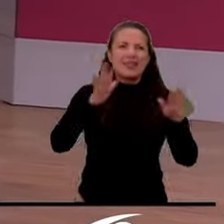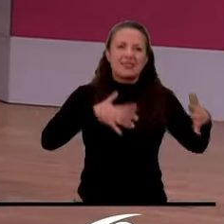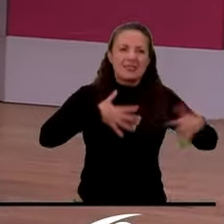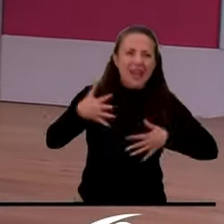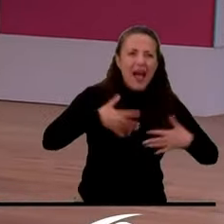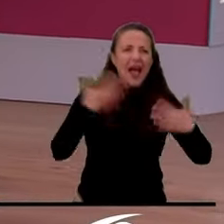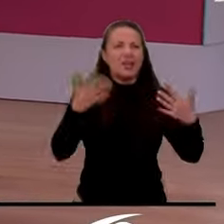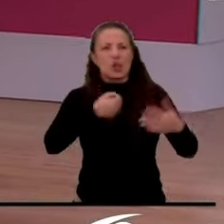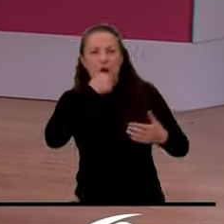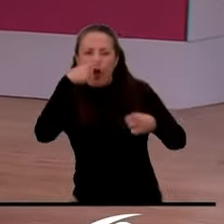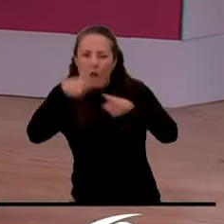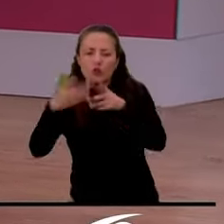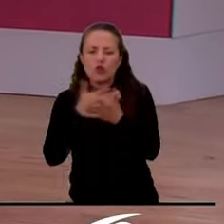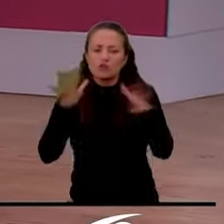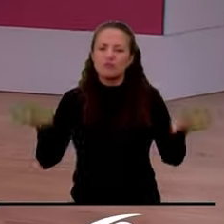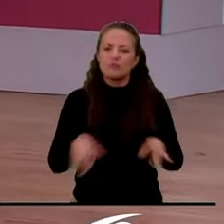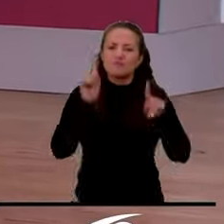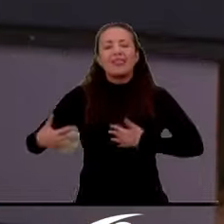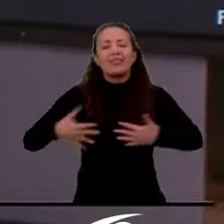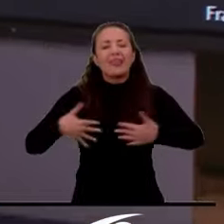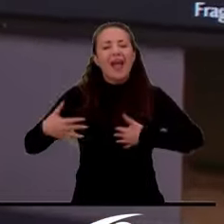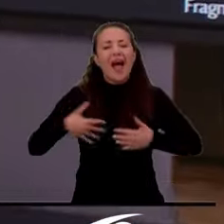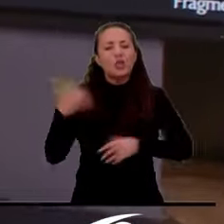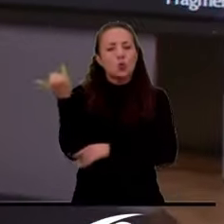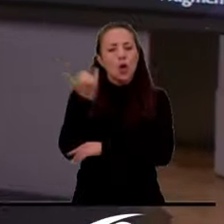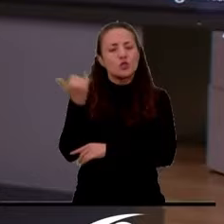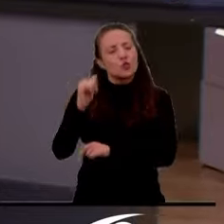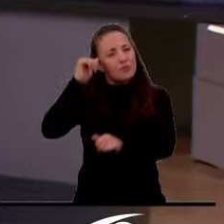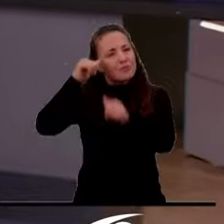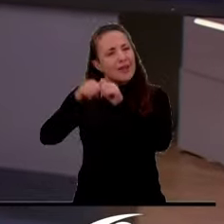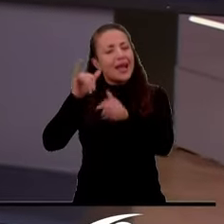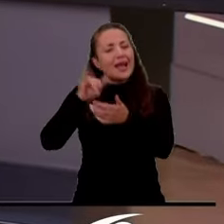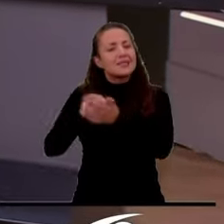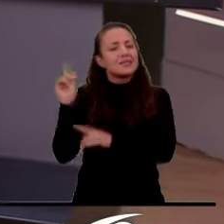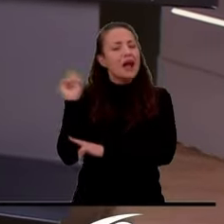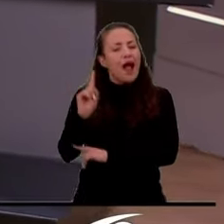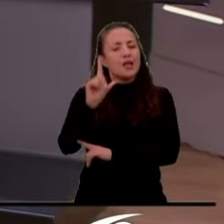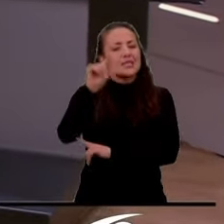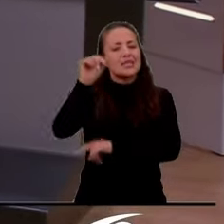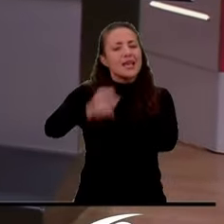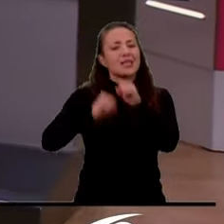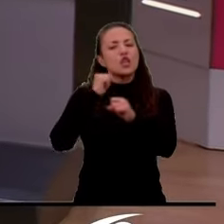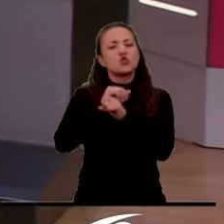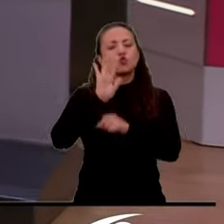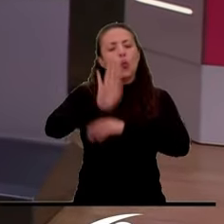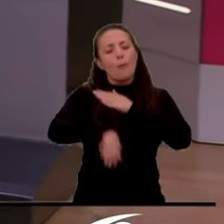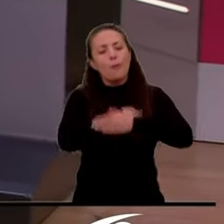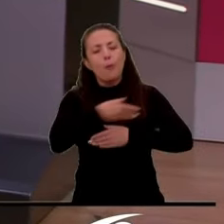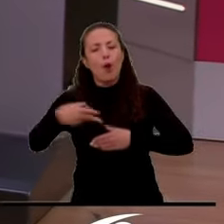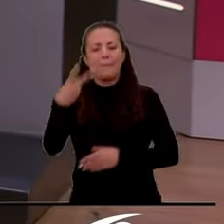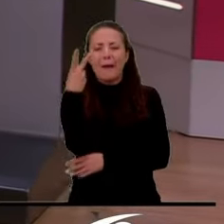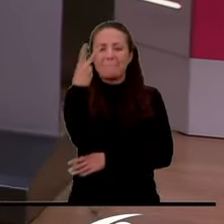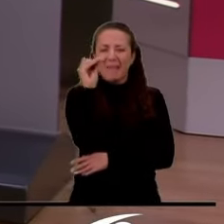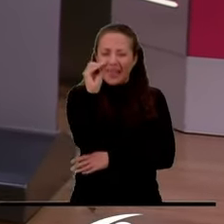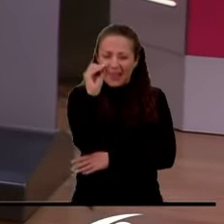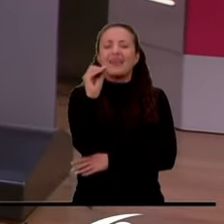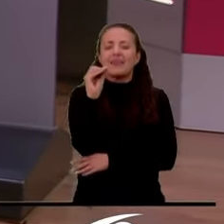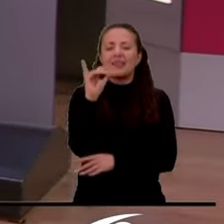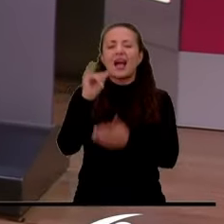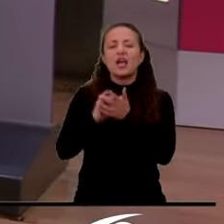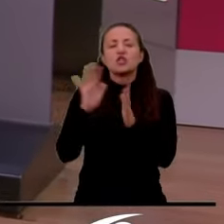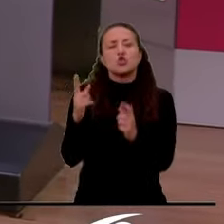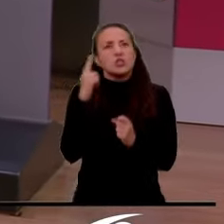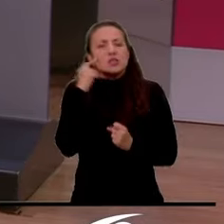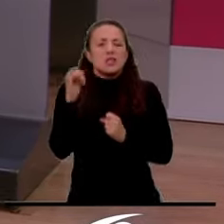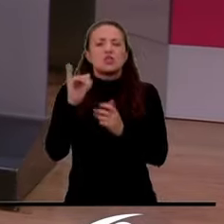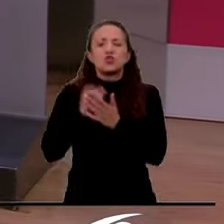para celebrar el Día de la Madre. Los 100 años de la obra 20 poemas de amor y una canción desesperada del poeta chileno Pablo